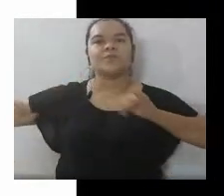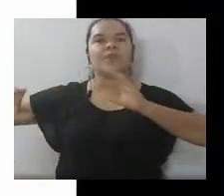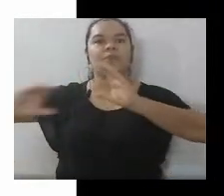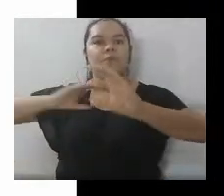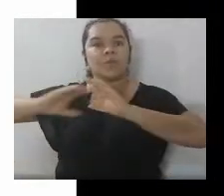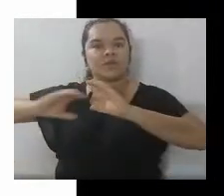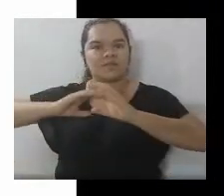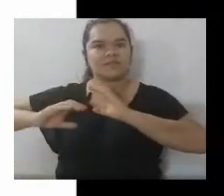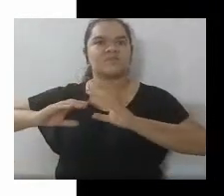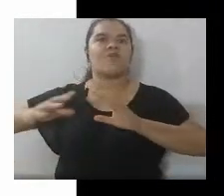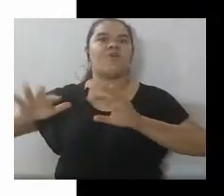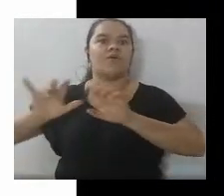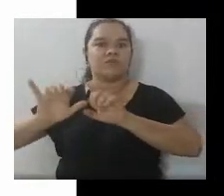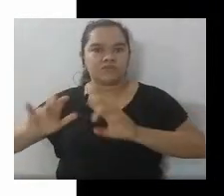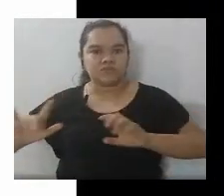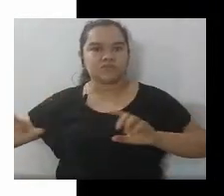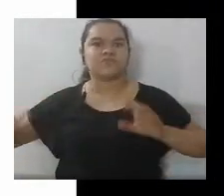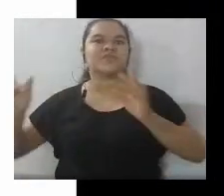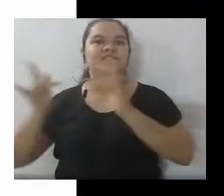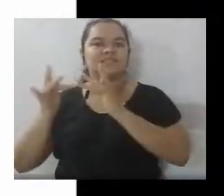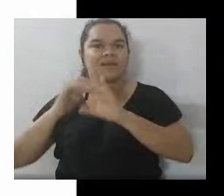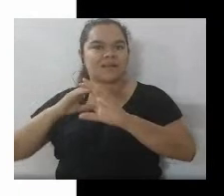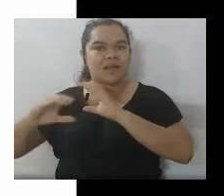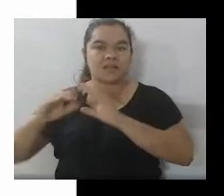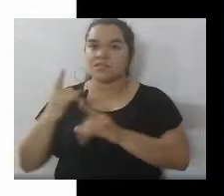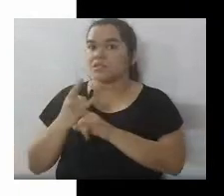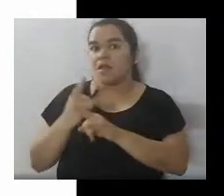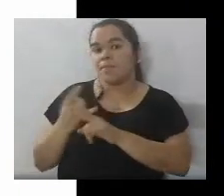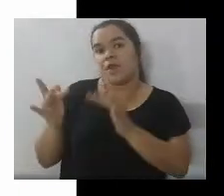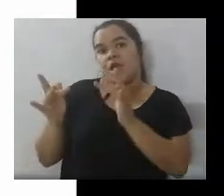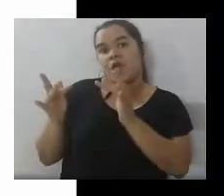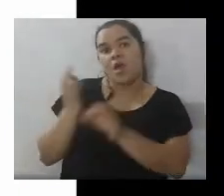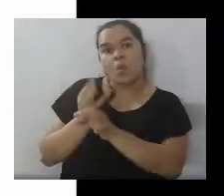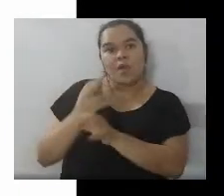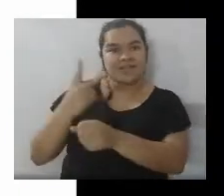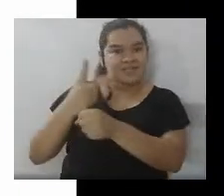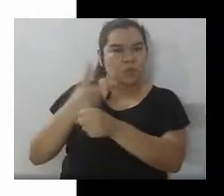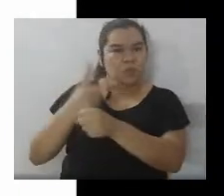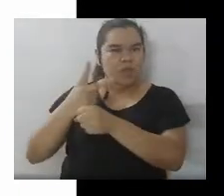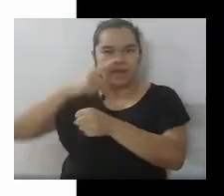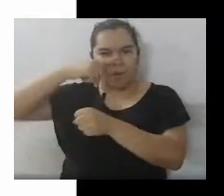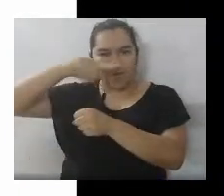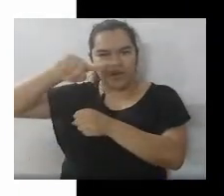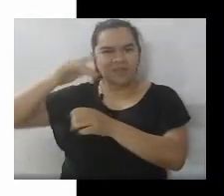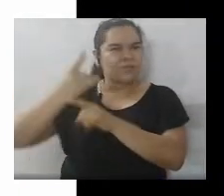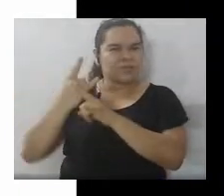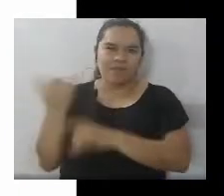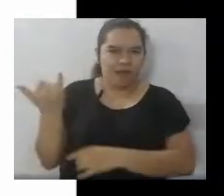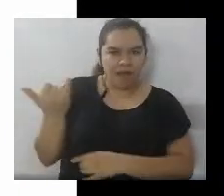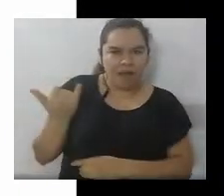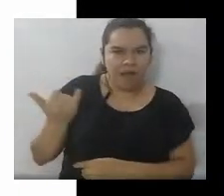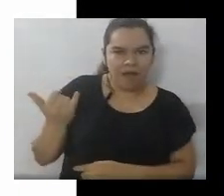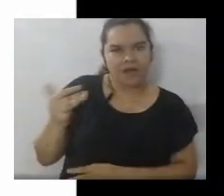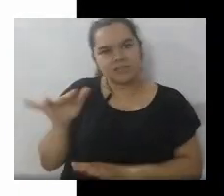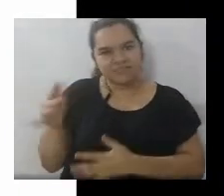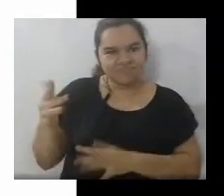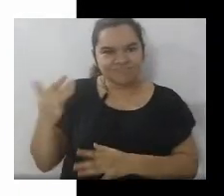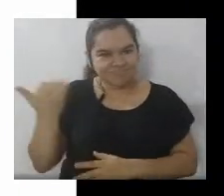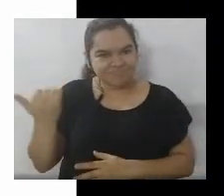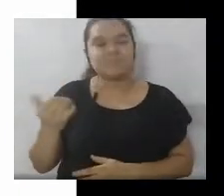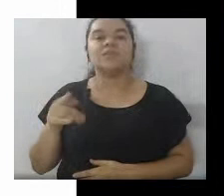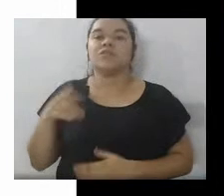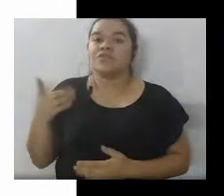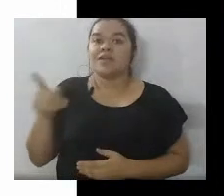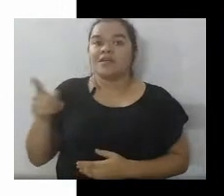que la informática está presente en la mayoría de los colegios secundarios de la zona, de la región, y eso obviamente